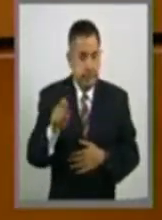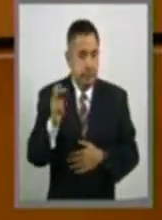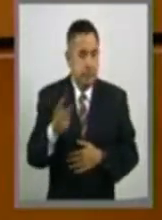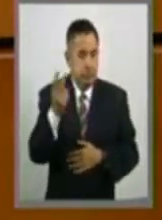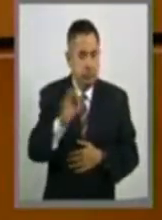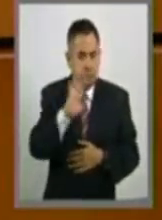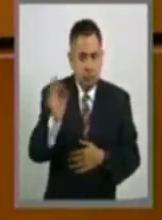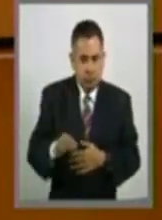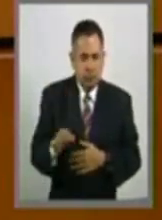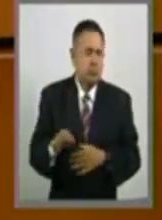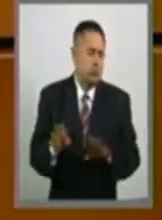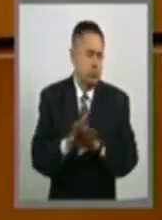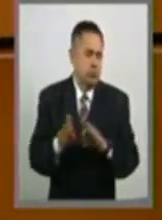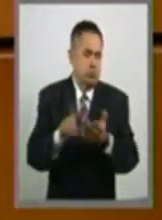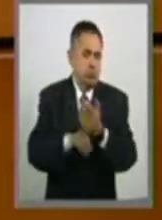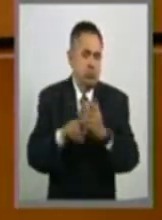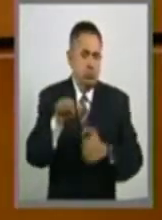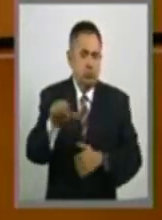7.2% y